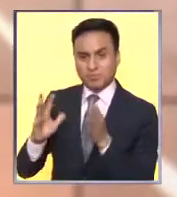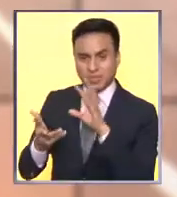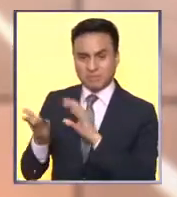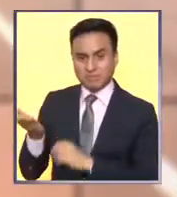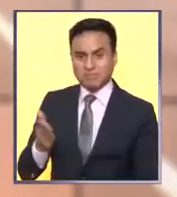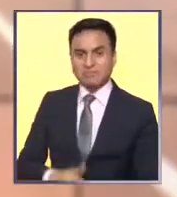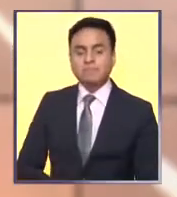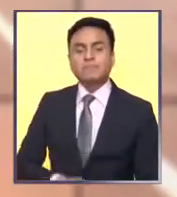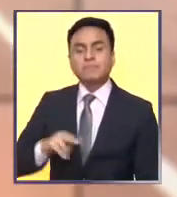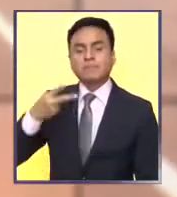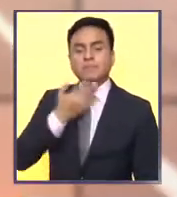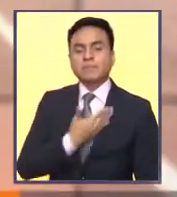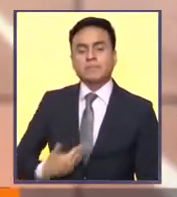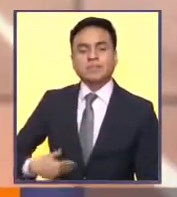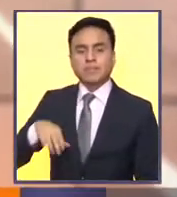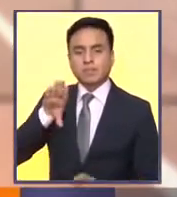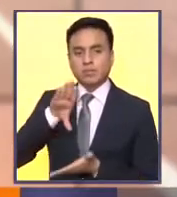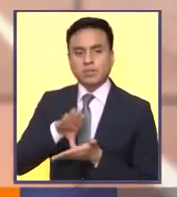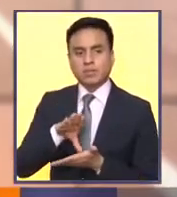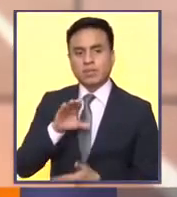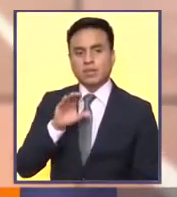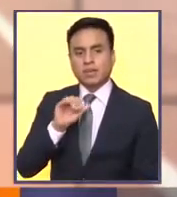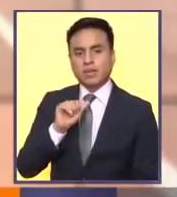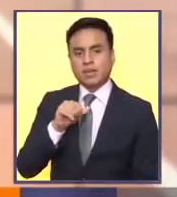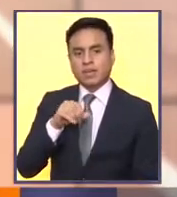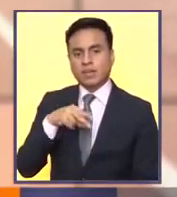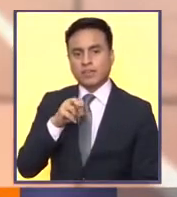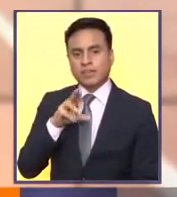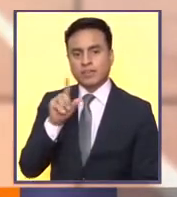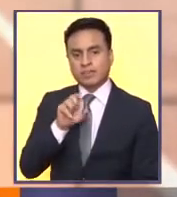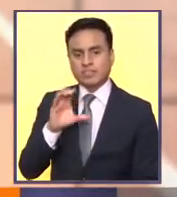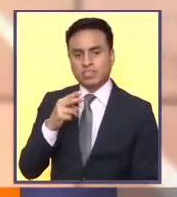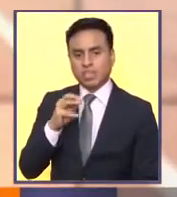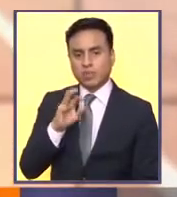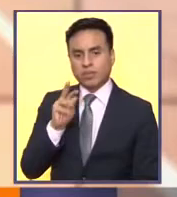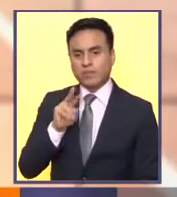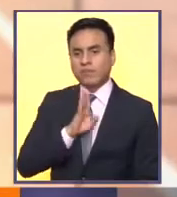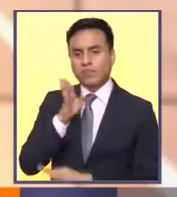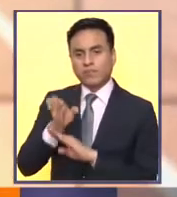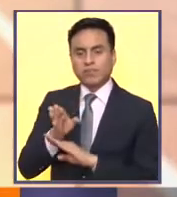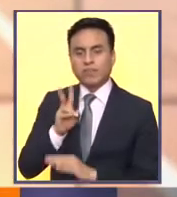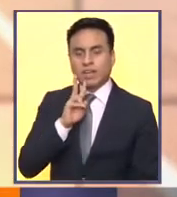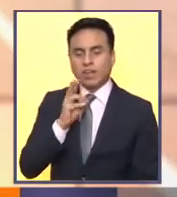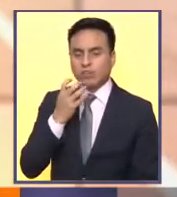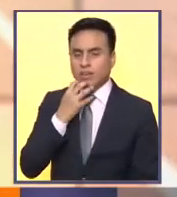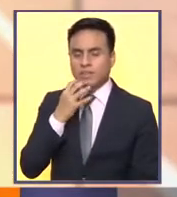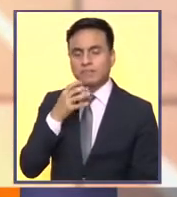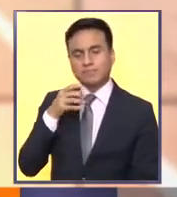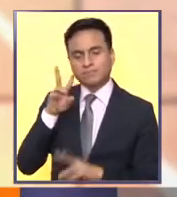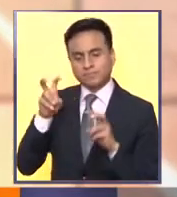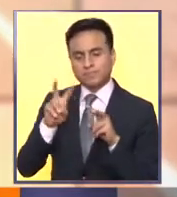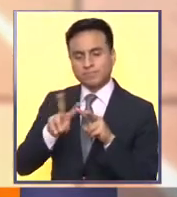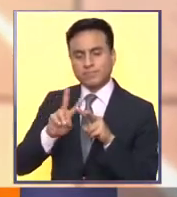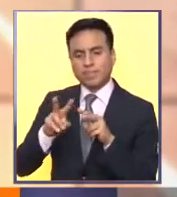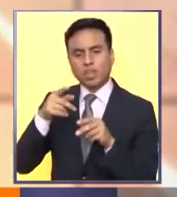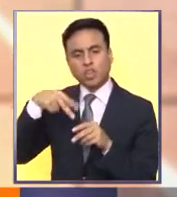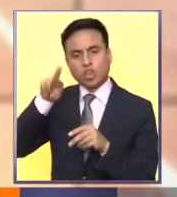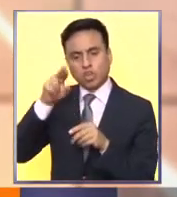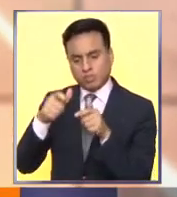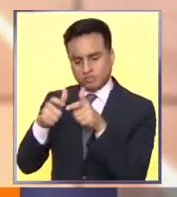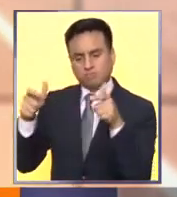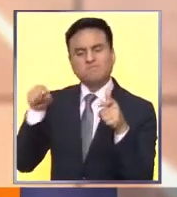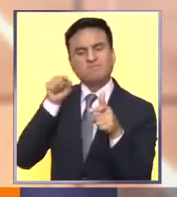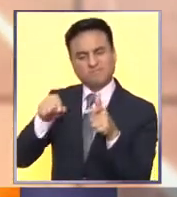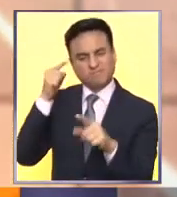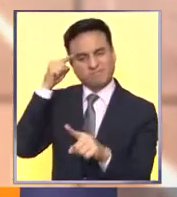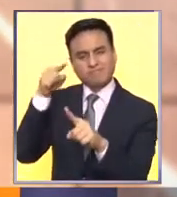El vicepresidente de la República, Andrés Chadwick, llegó este viernes a Antofagasta para realizar la primera reunión de la macrozona norte con el objetivo